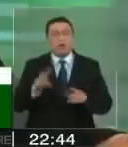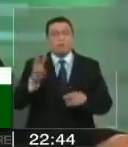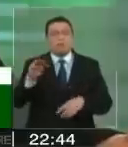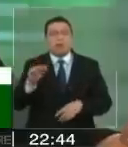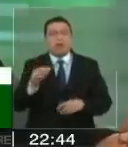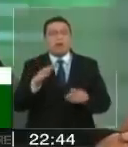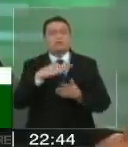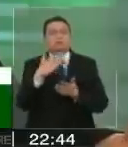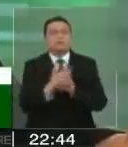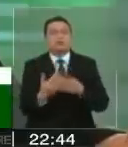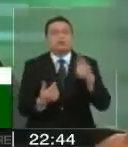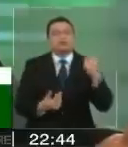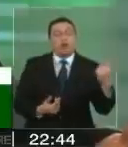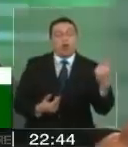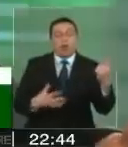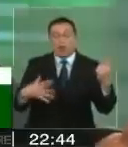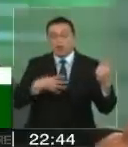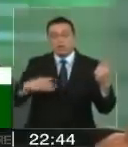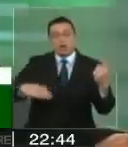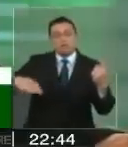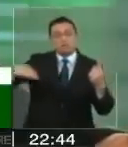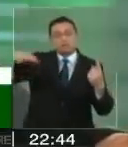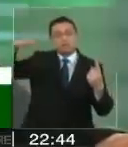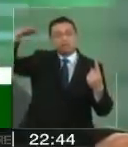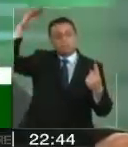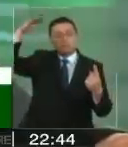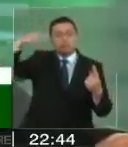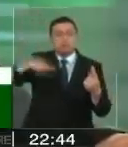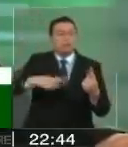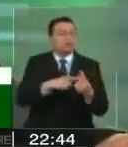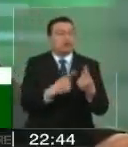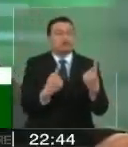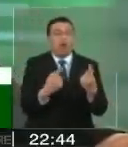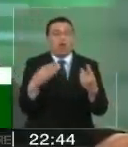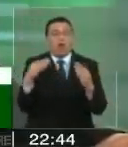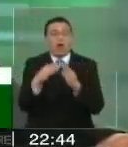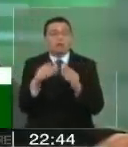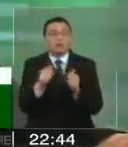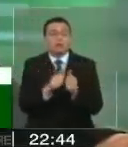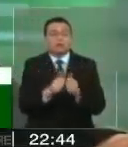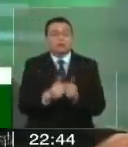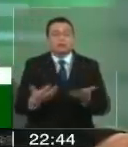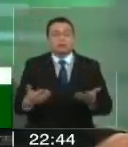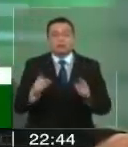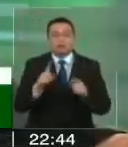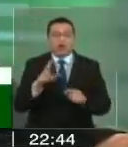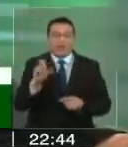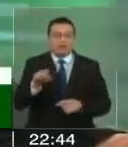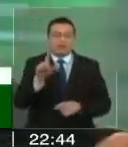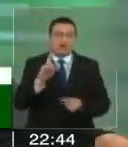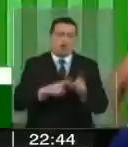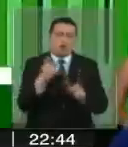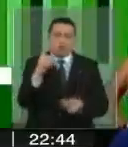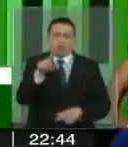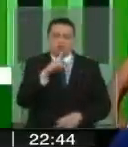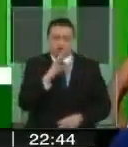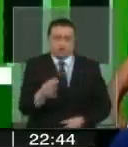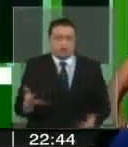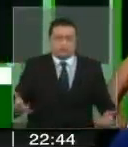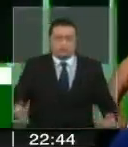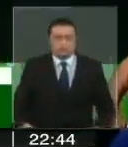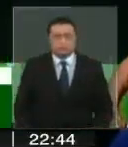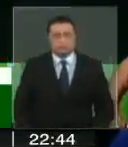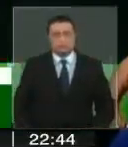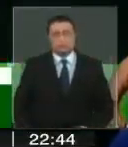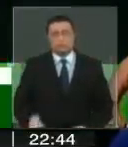terminan solas, los hijos crecen, terminan solas con estos niños en la casa. Y eso no es justo. Doctora, ¿cómo también